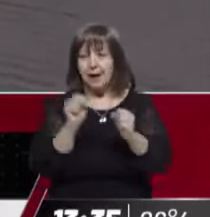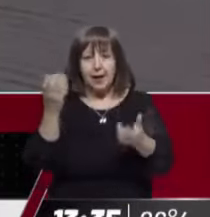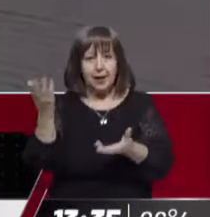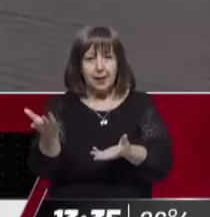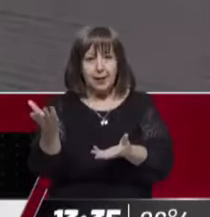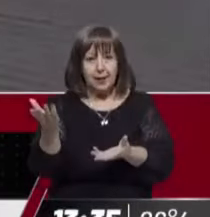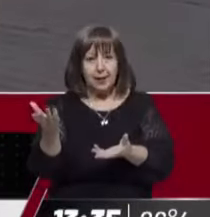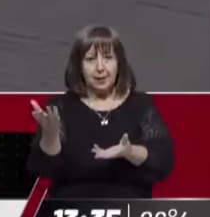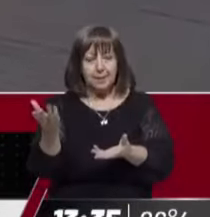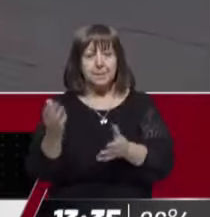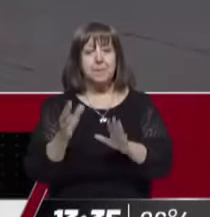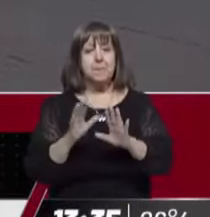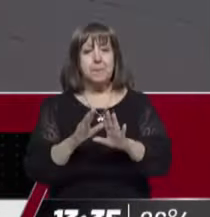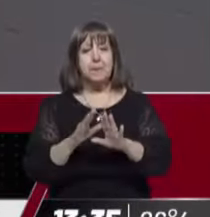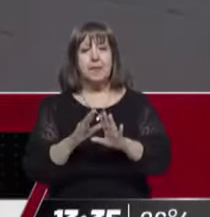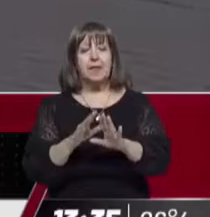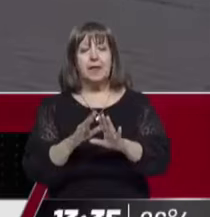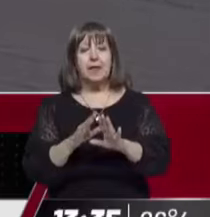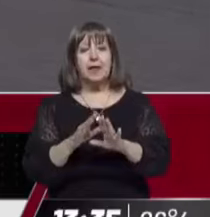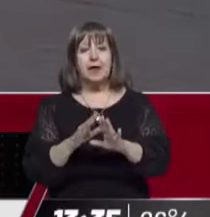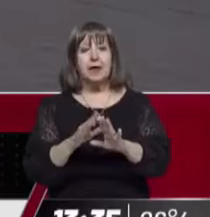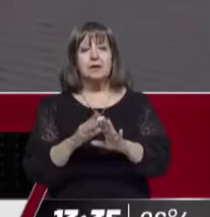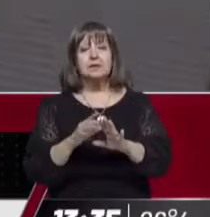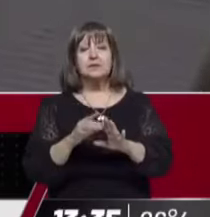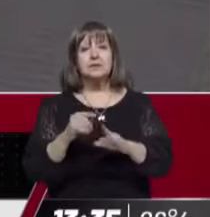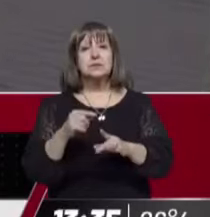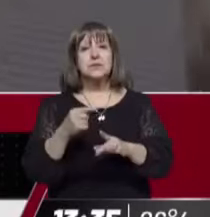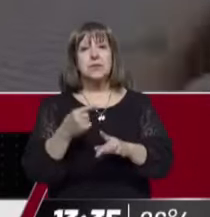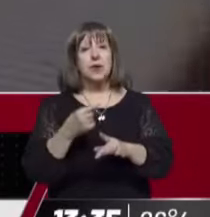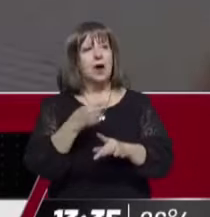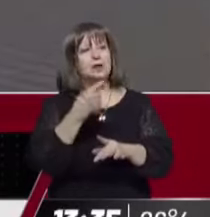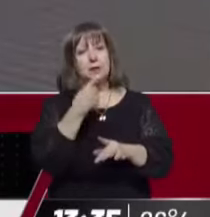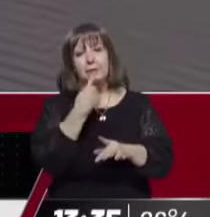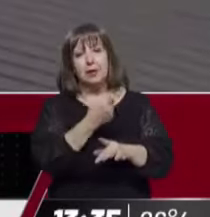Marcela. Ahora sabemos que hay una reunión con directivos. ¿A ustedes cuándo los van a entender?